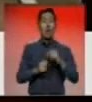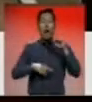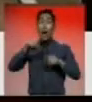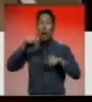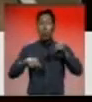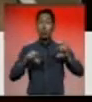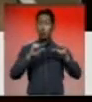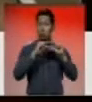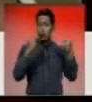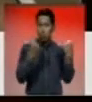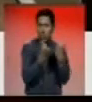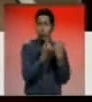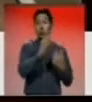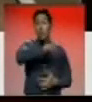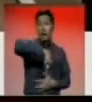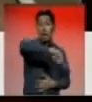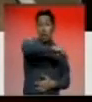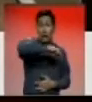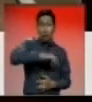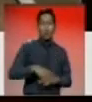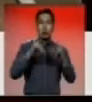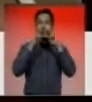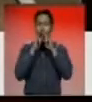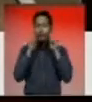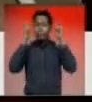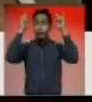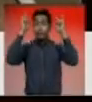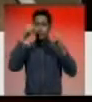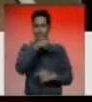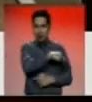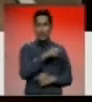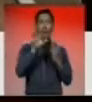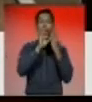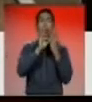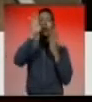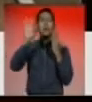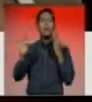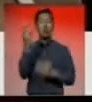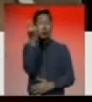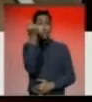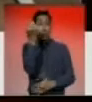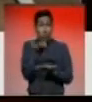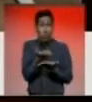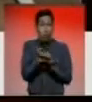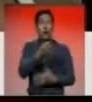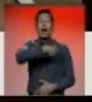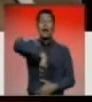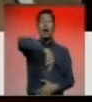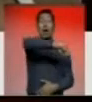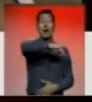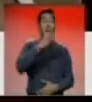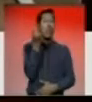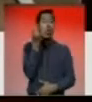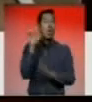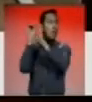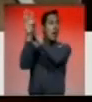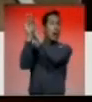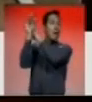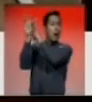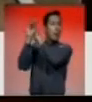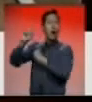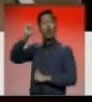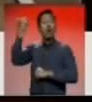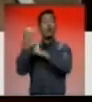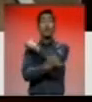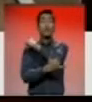todas las ciertas élites vinculadas con el sector financiero con el sector económico sacaban sus dineros a paraísos fiscales qué